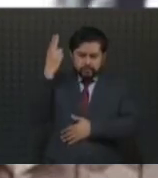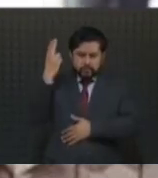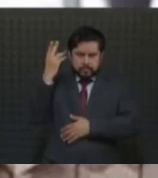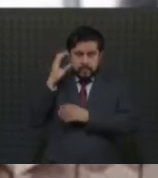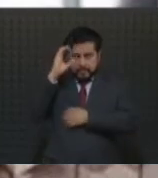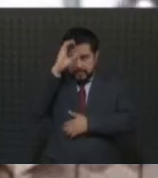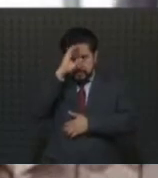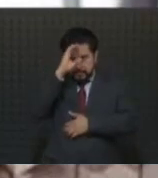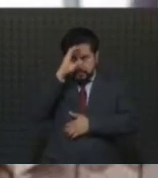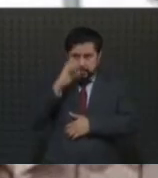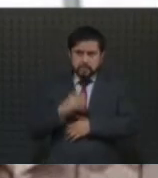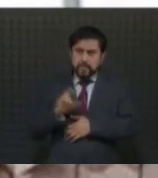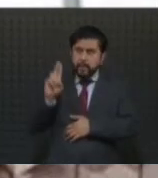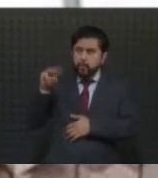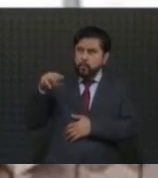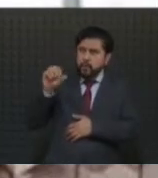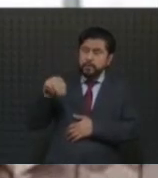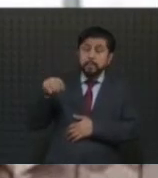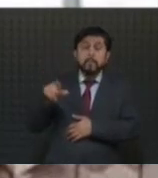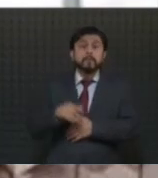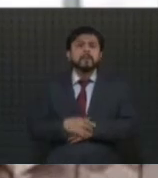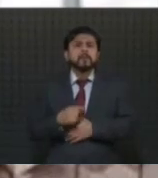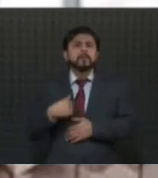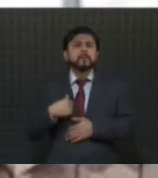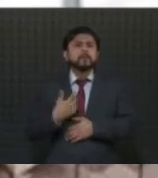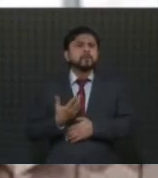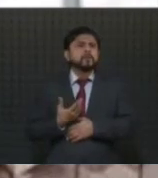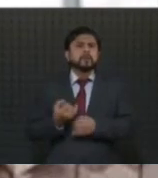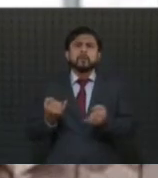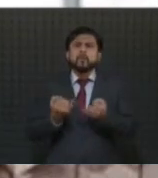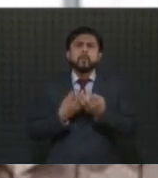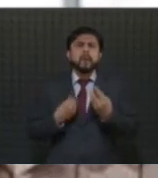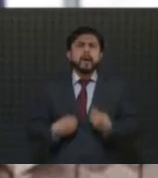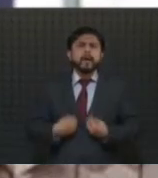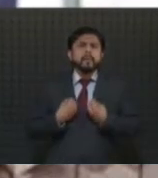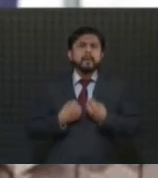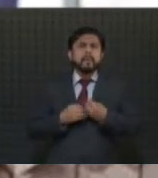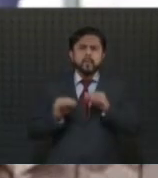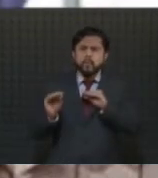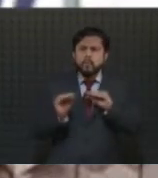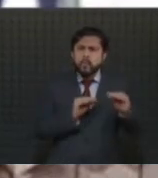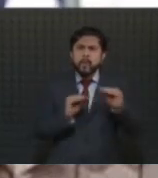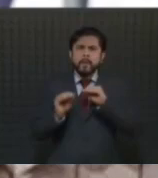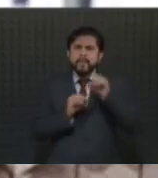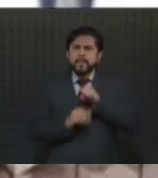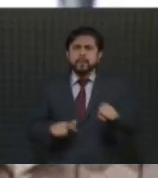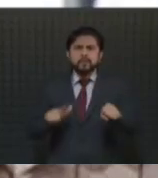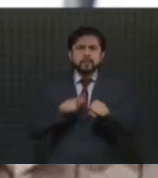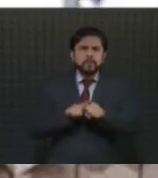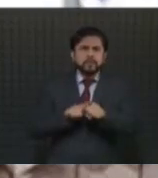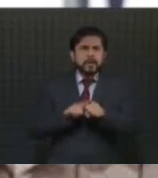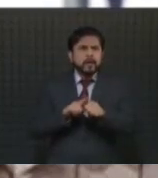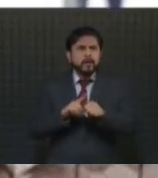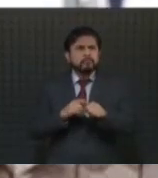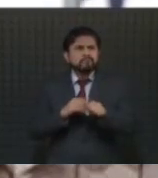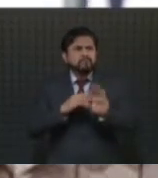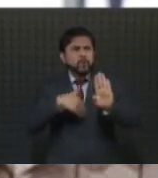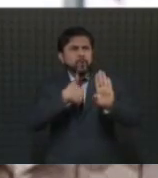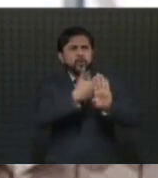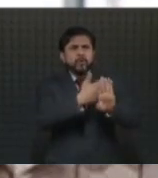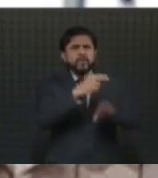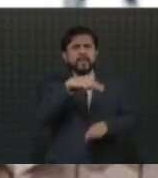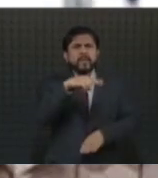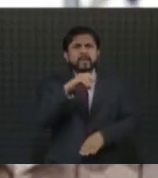Ciencias, me tocó vivir un movimiento universitario, uno de los primeros movimientos estudiantiles en contra del